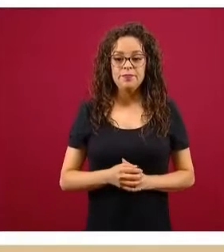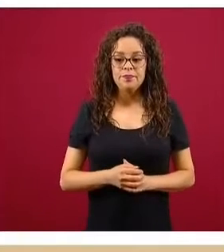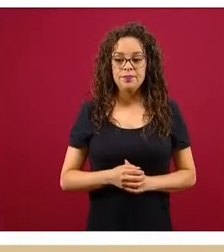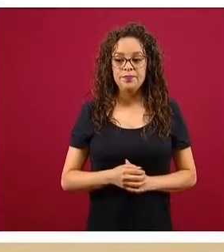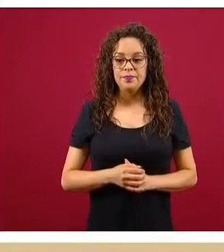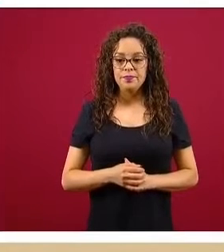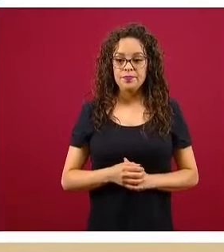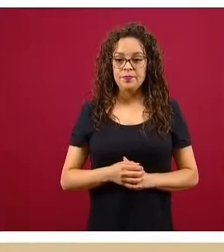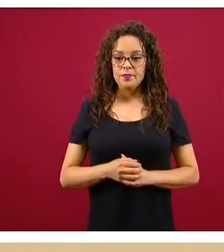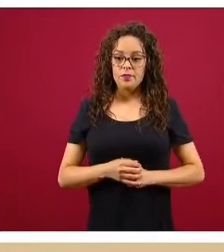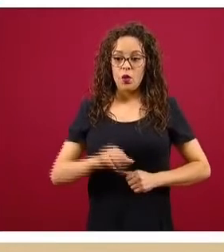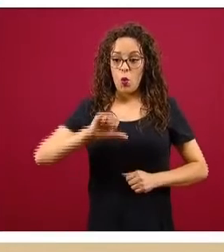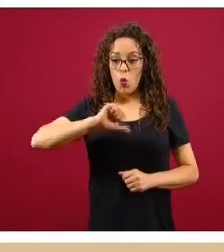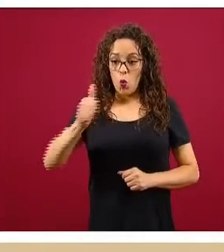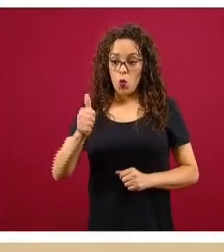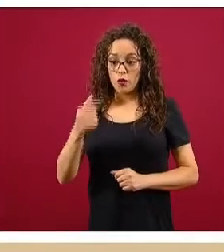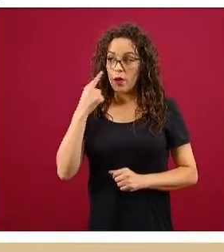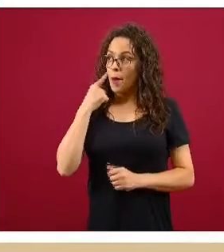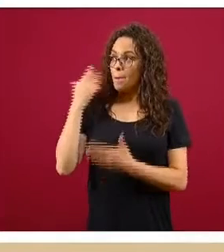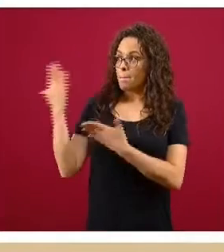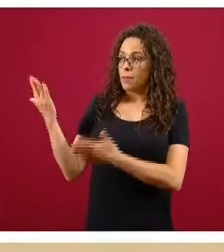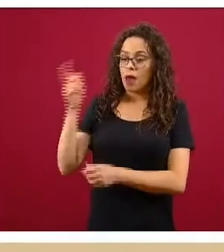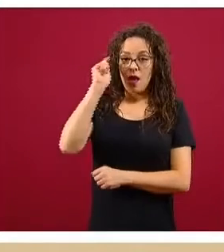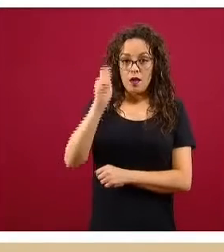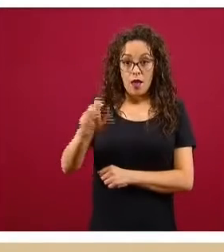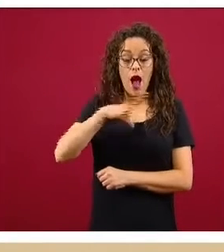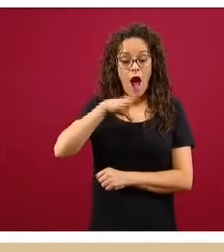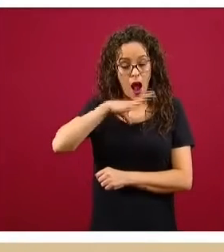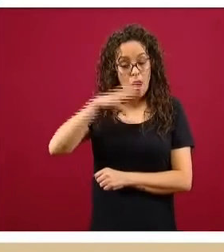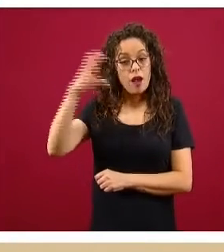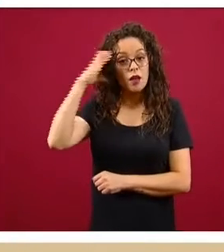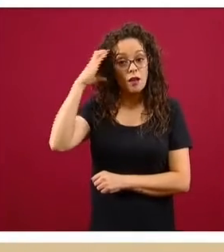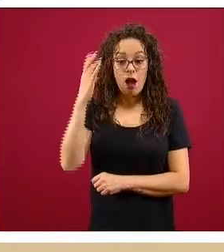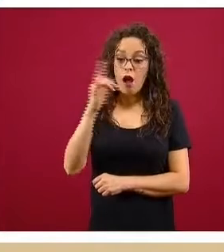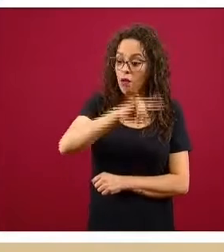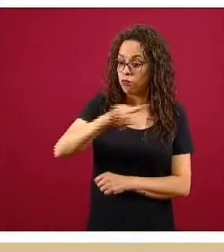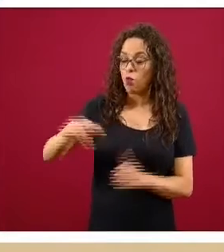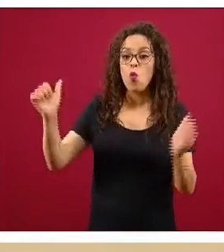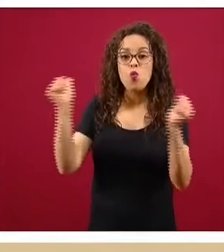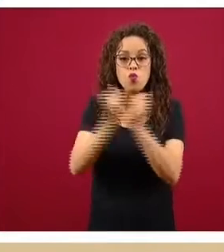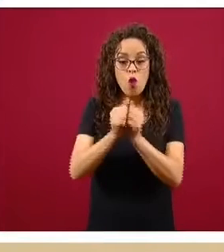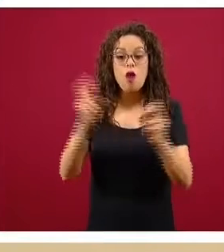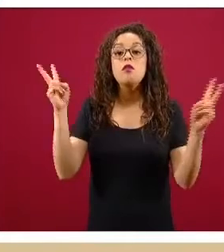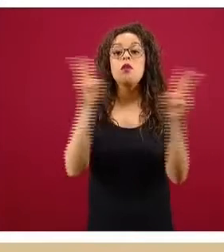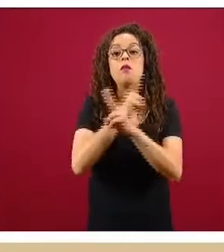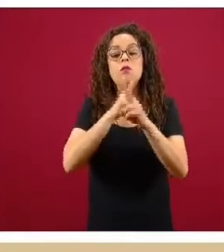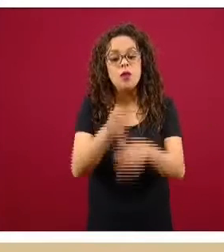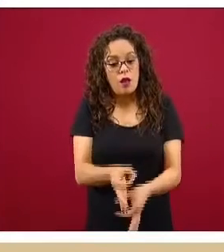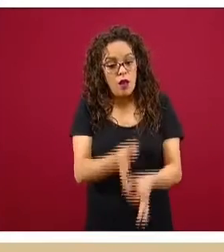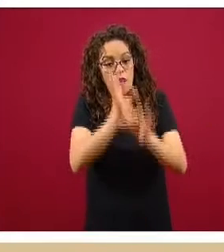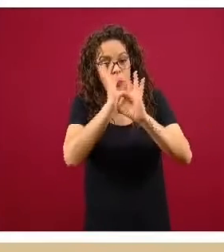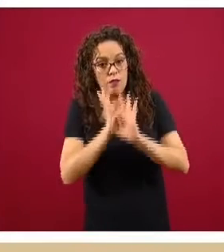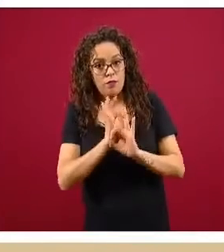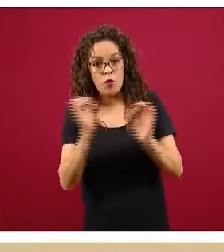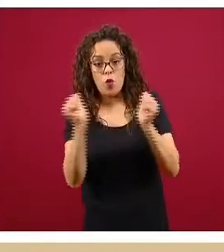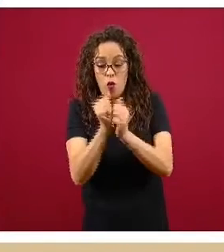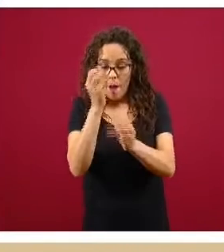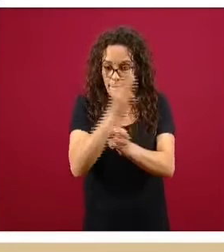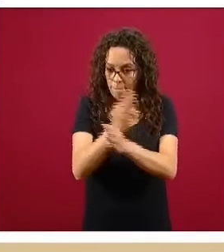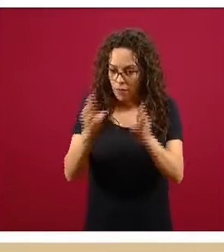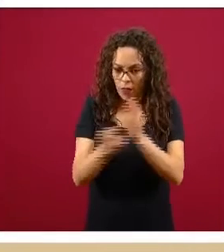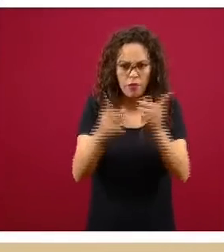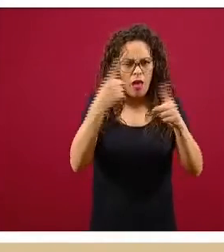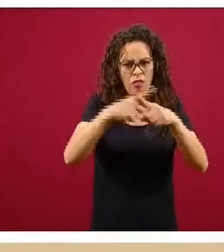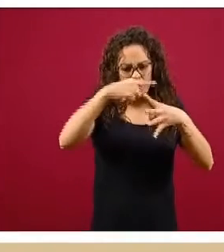diapositiva. Son las camas que tienen un ventilador disponible, así como el recurso y los insumos para poder atender a estos